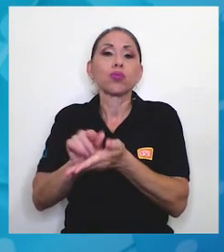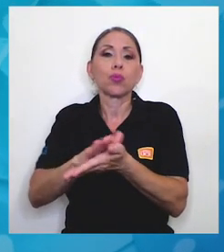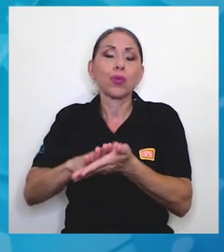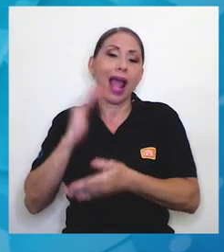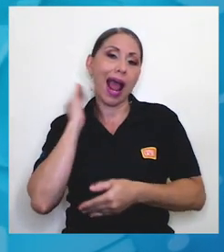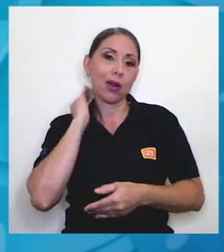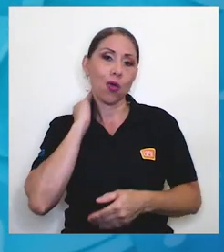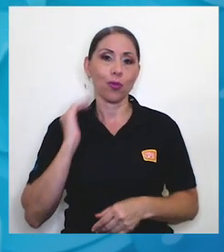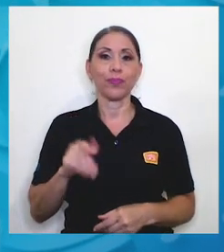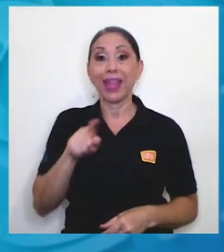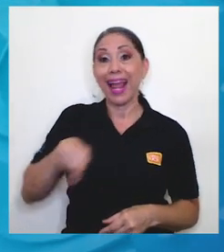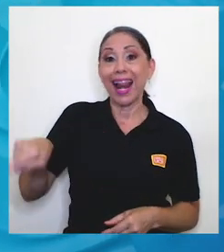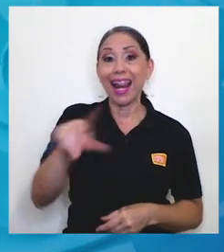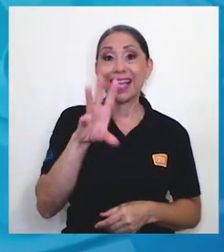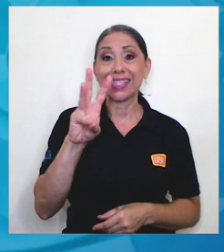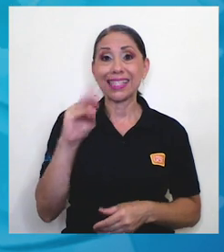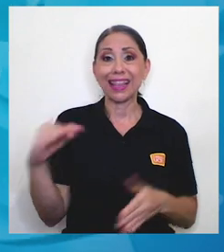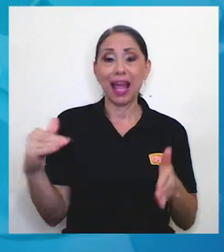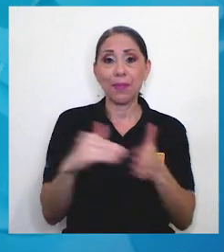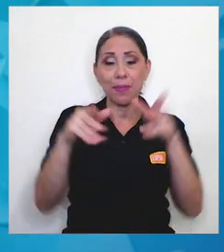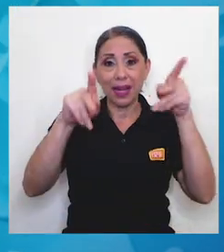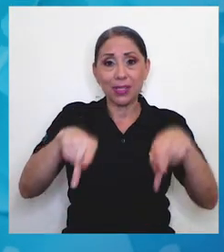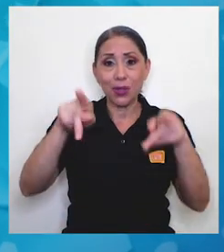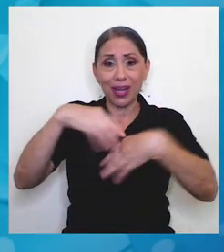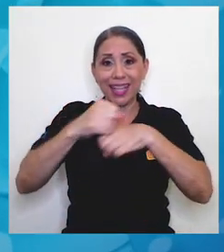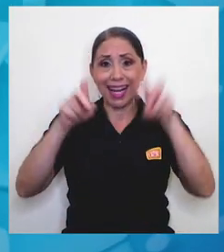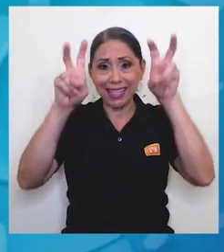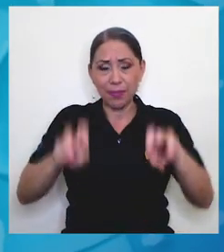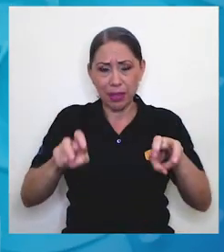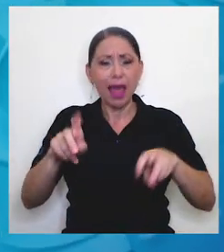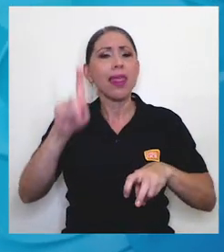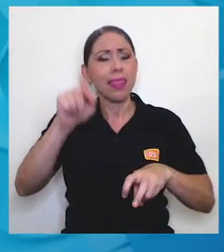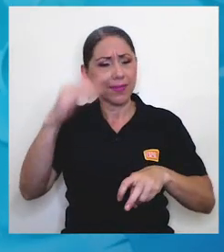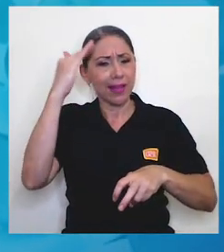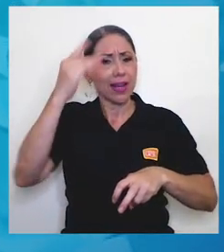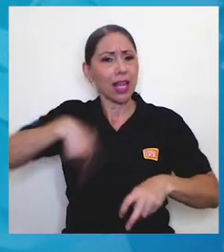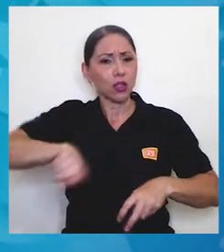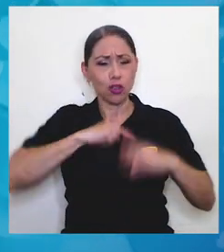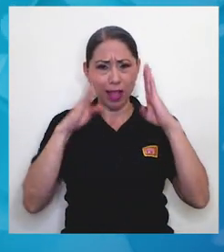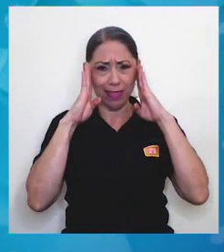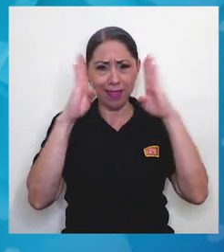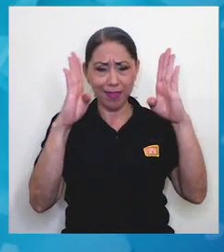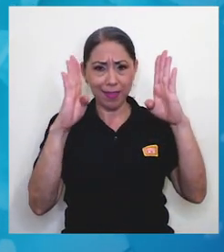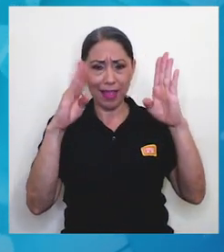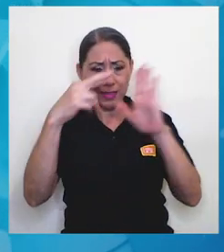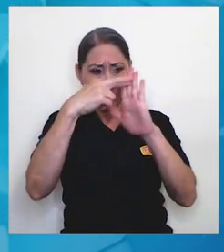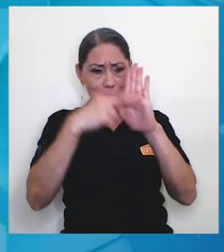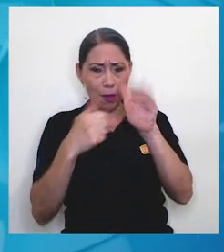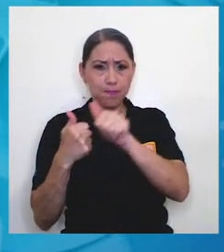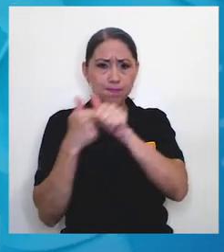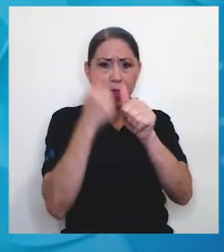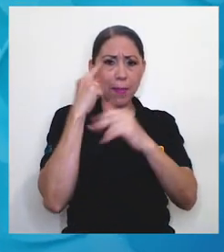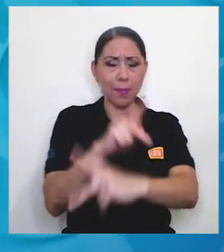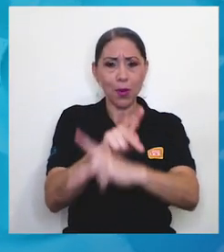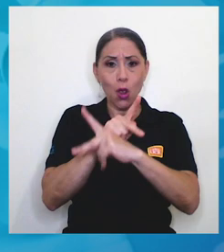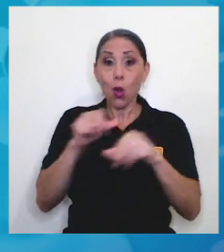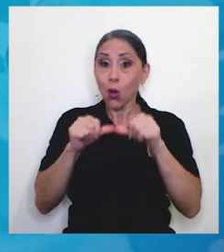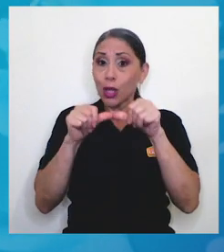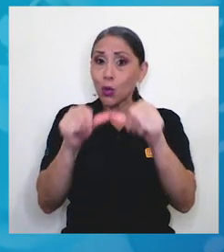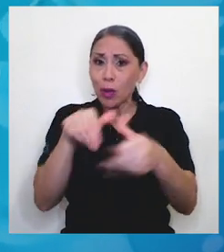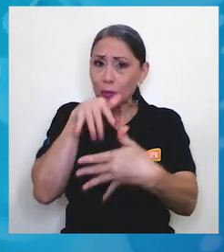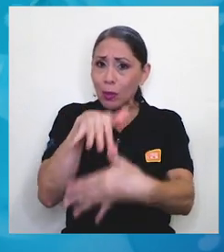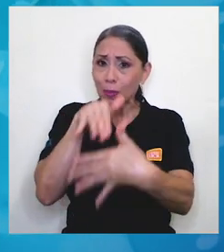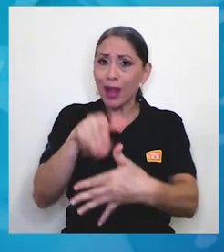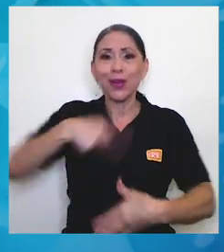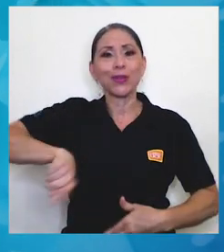confiar que estaremos muy atentos y atentas a las medidas de higiene y protección. Continúen preparándose. Les esperamos en